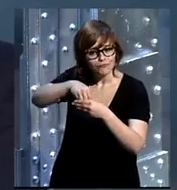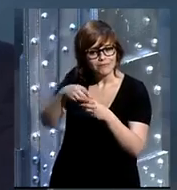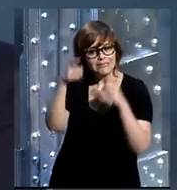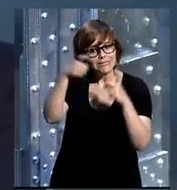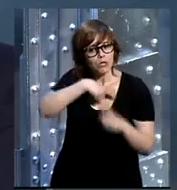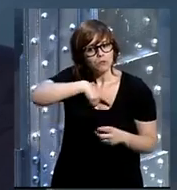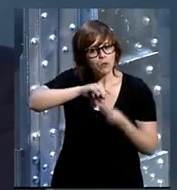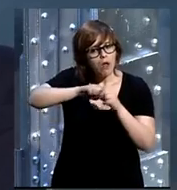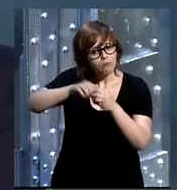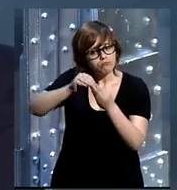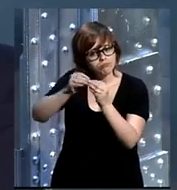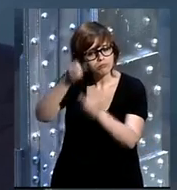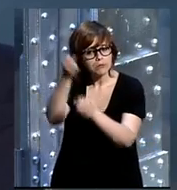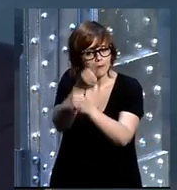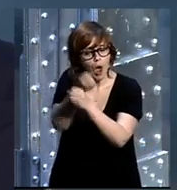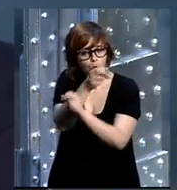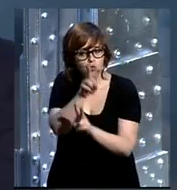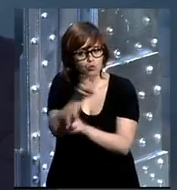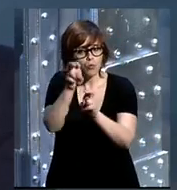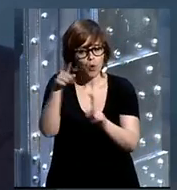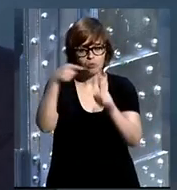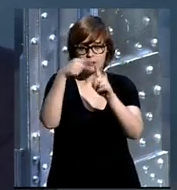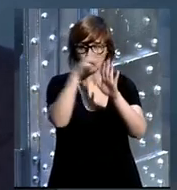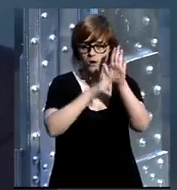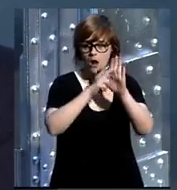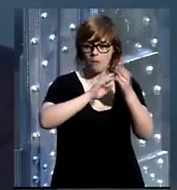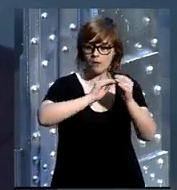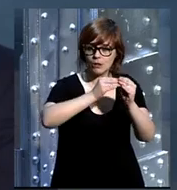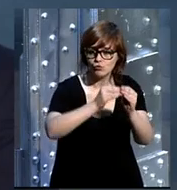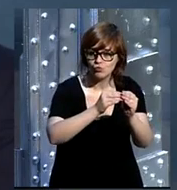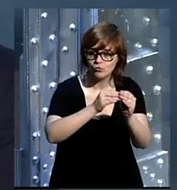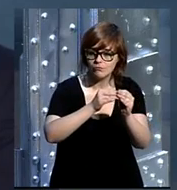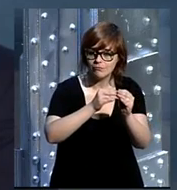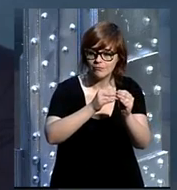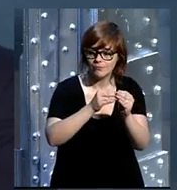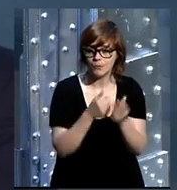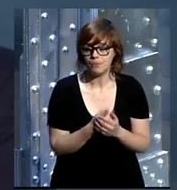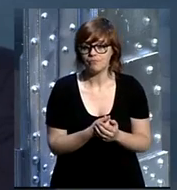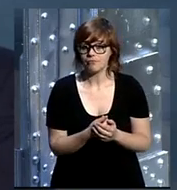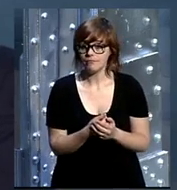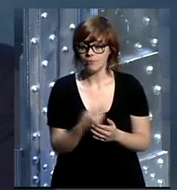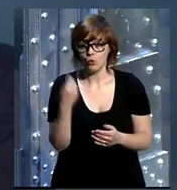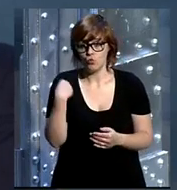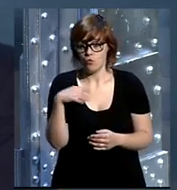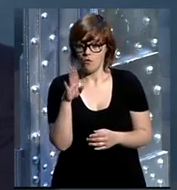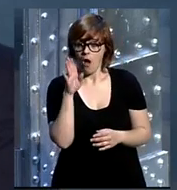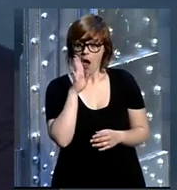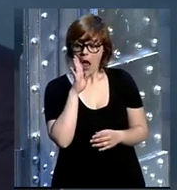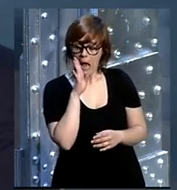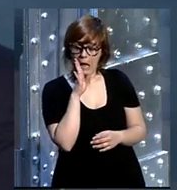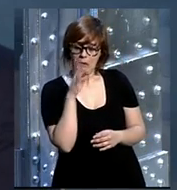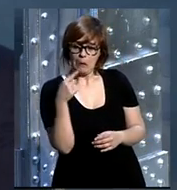respuesta con el nuevo reglamento que han anunciado y que ya les anticipo que a nosotros nos